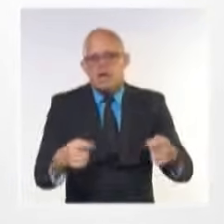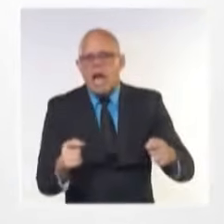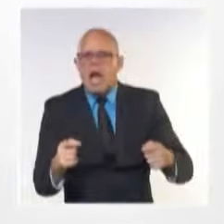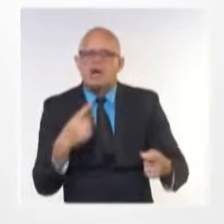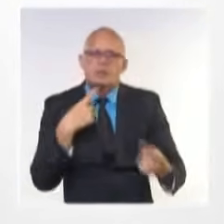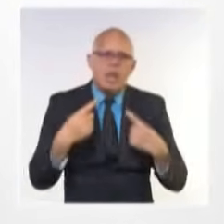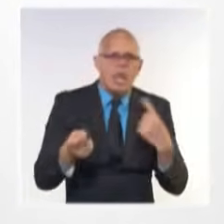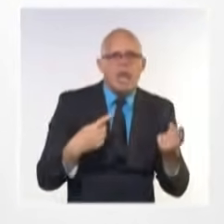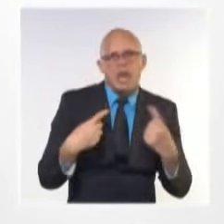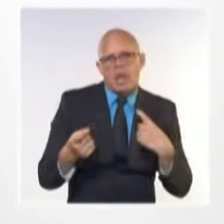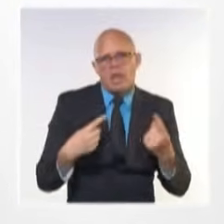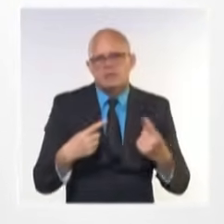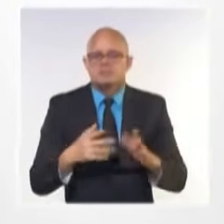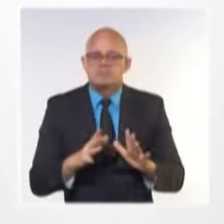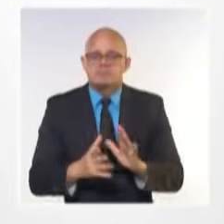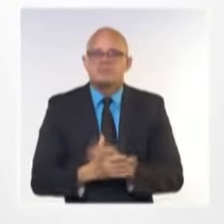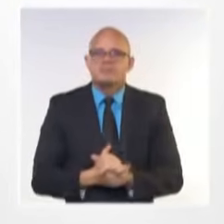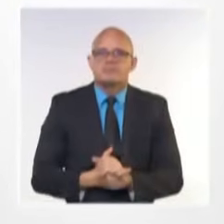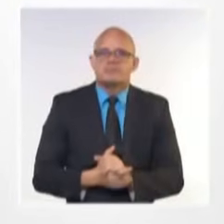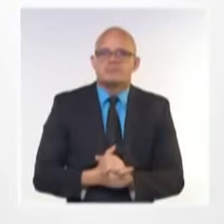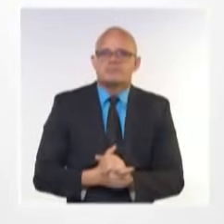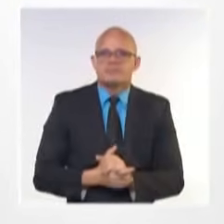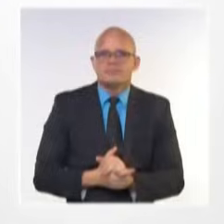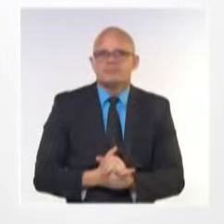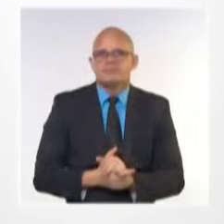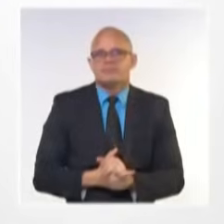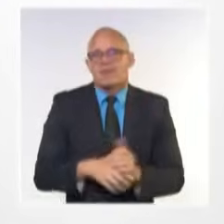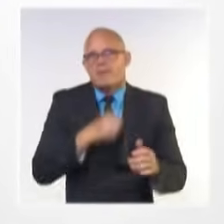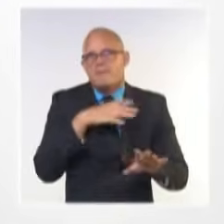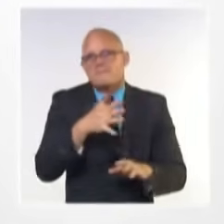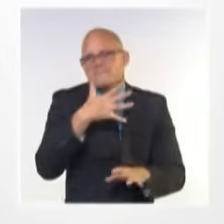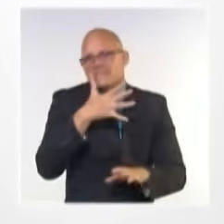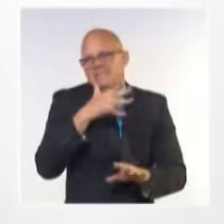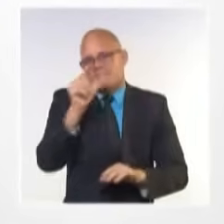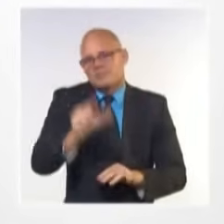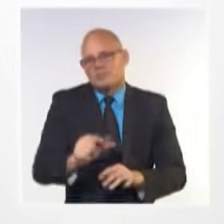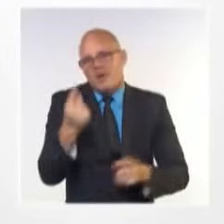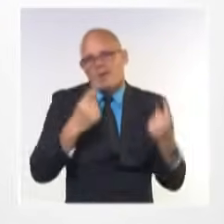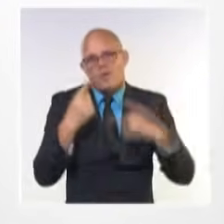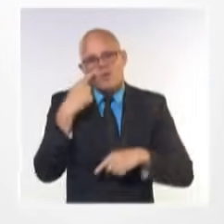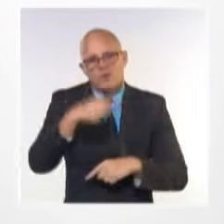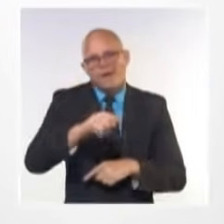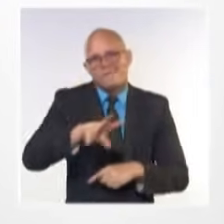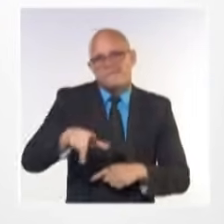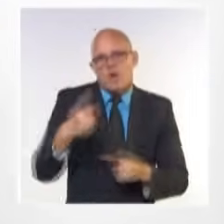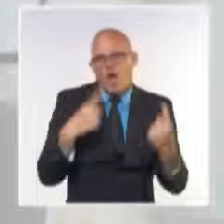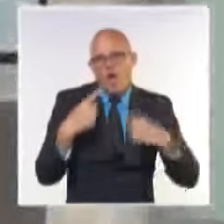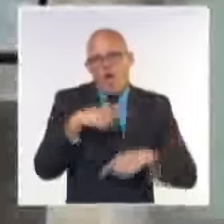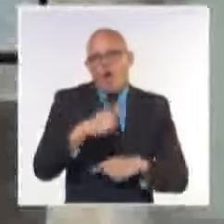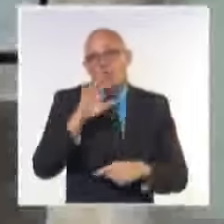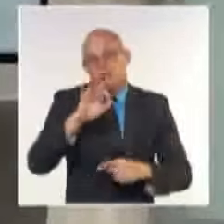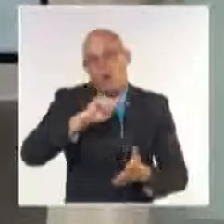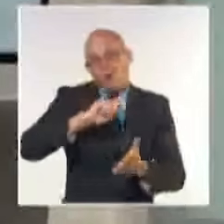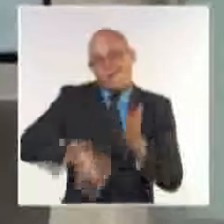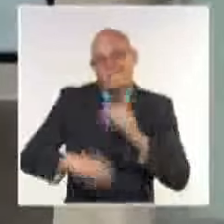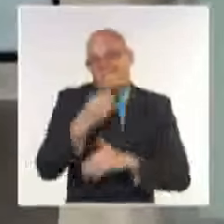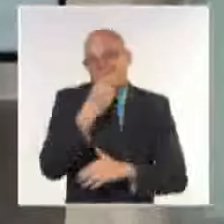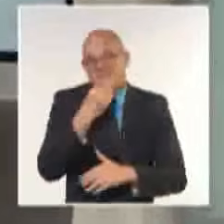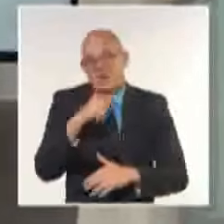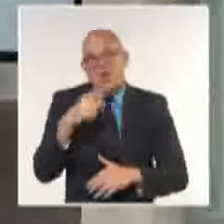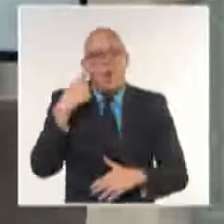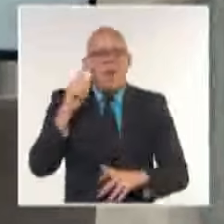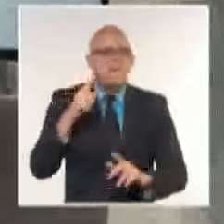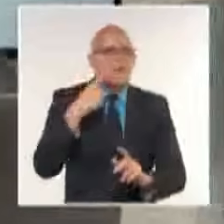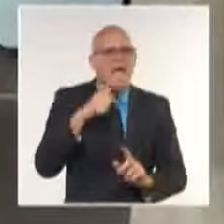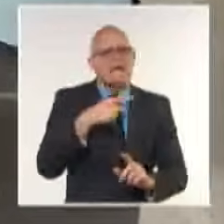Aquí pareciera que la gente cuando hace esto cree que nunca lo van a atrapar, que lo que hacen